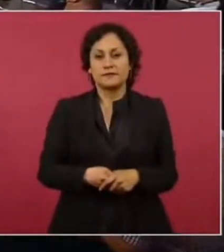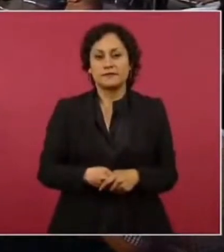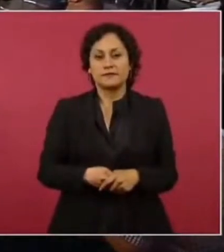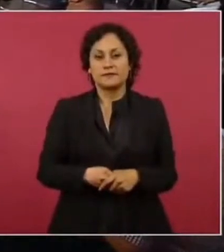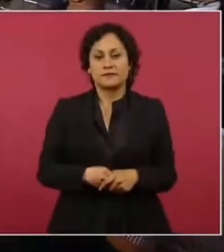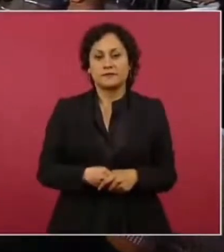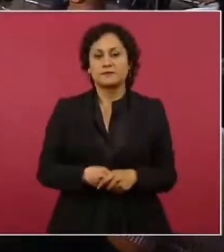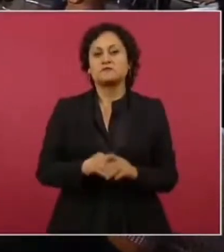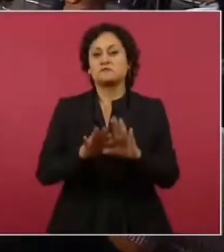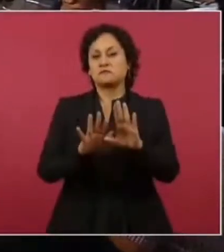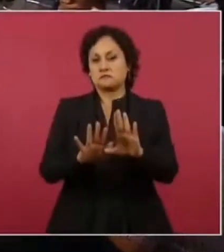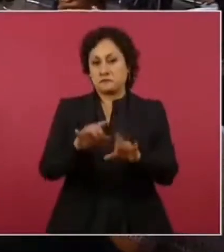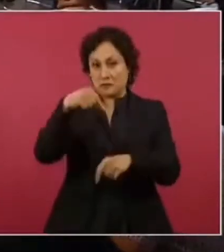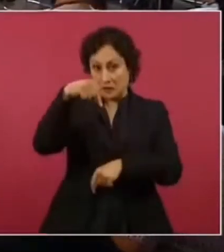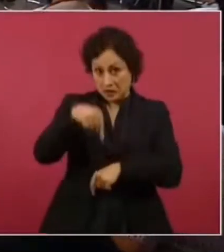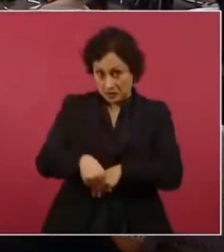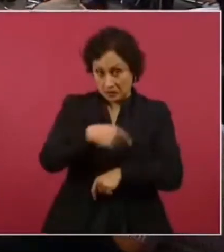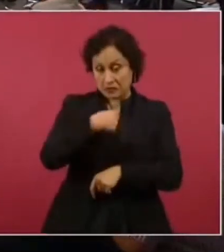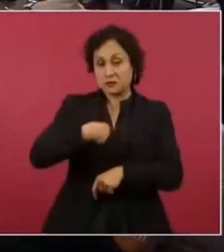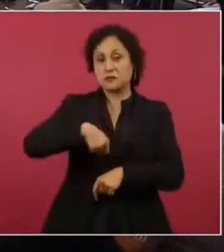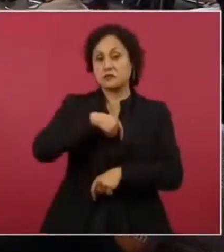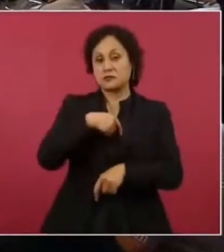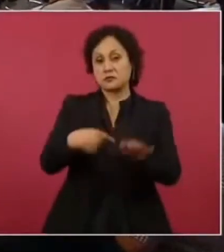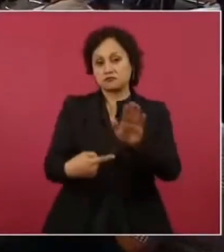y lo vamos a seguir tratando